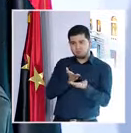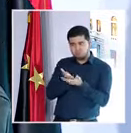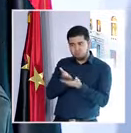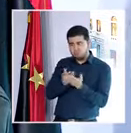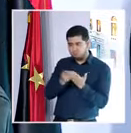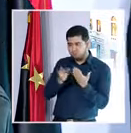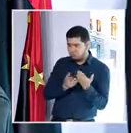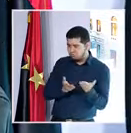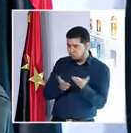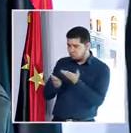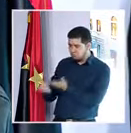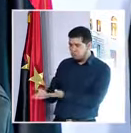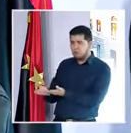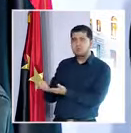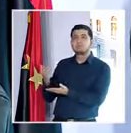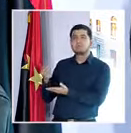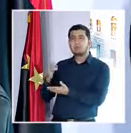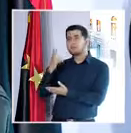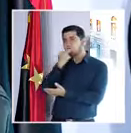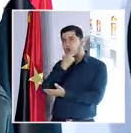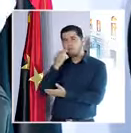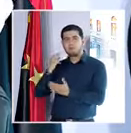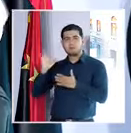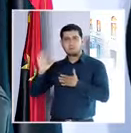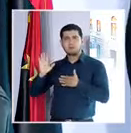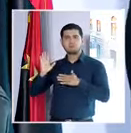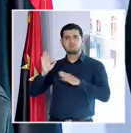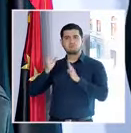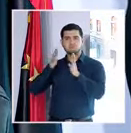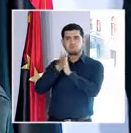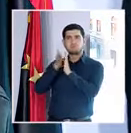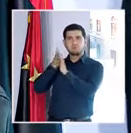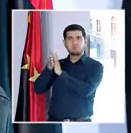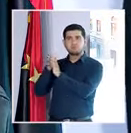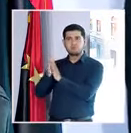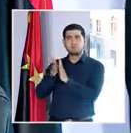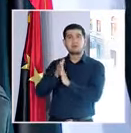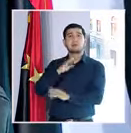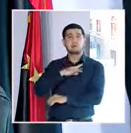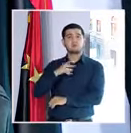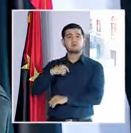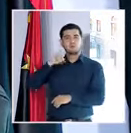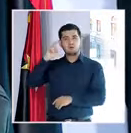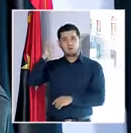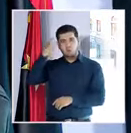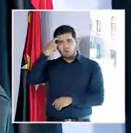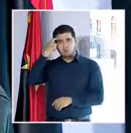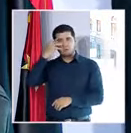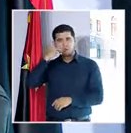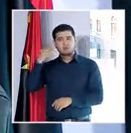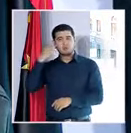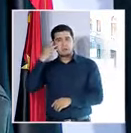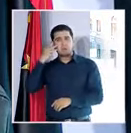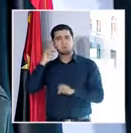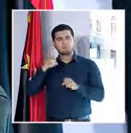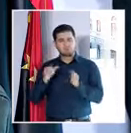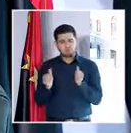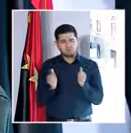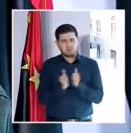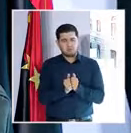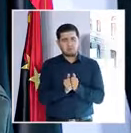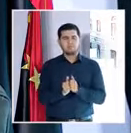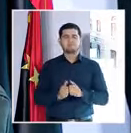cosecha, que se comprometió públicamente con la ciudadanía y que nosotros estamos en la mejor disposición de